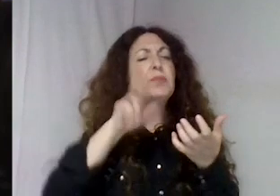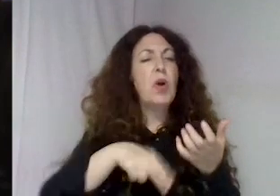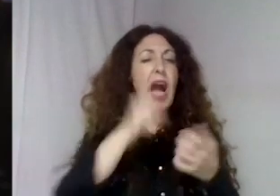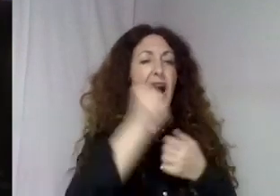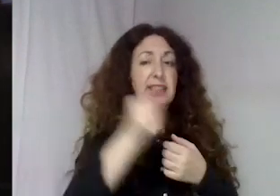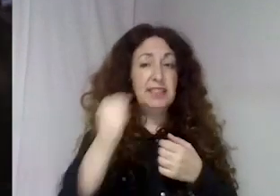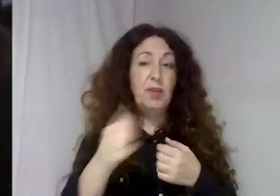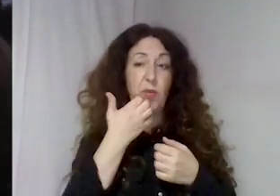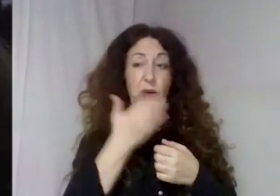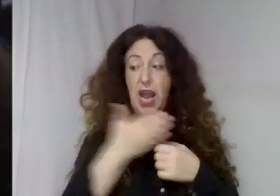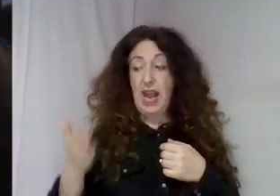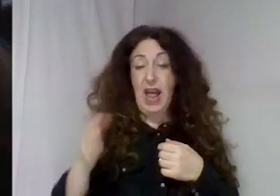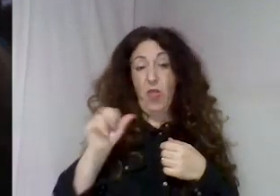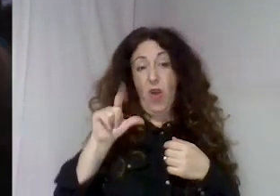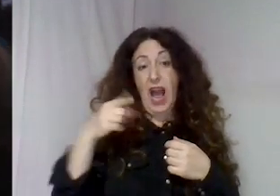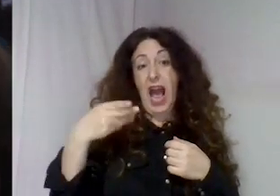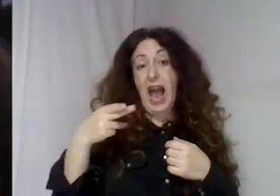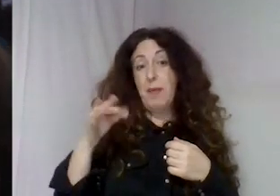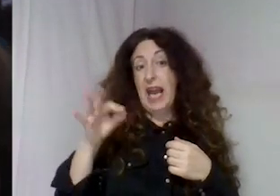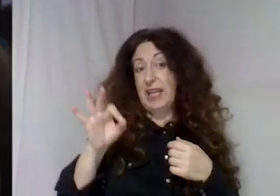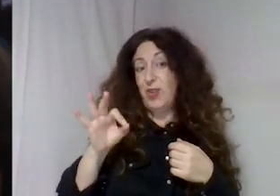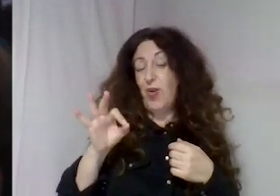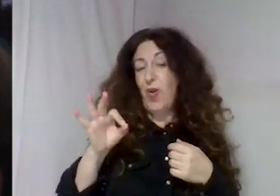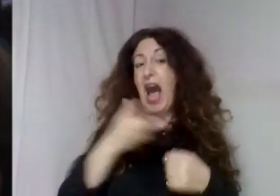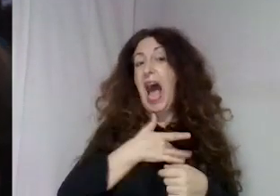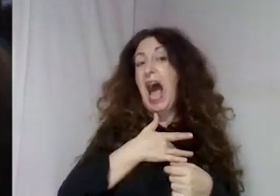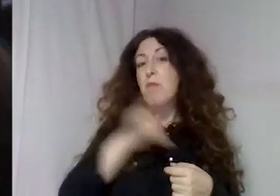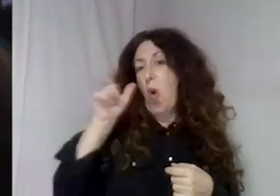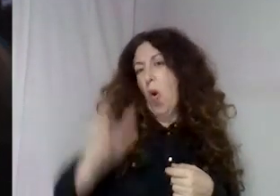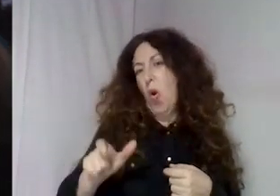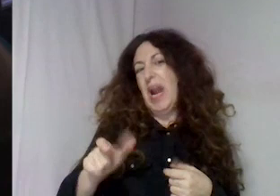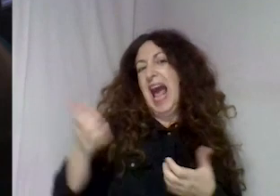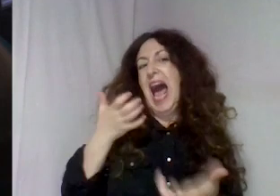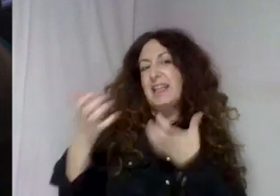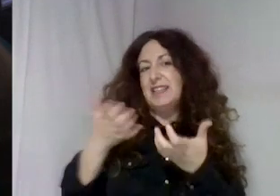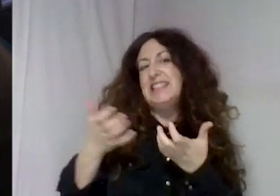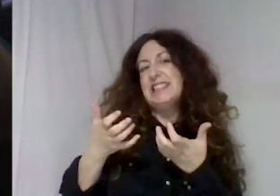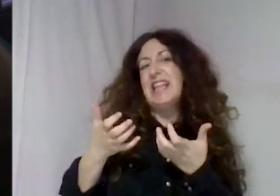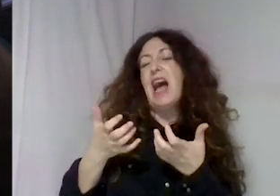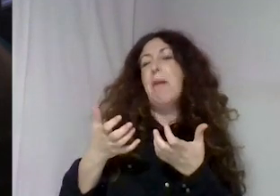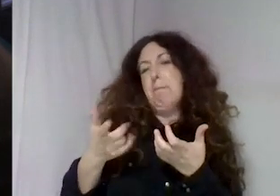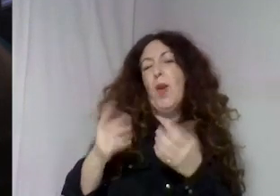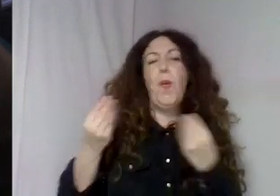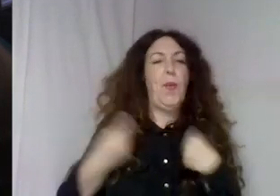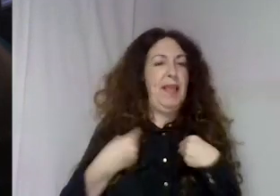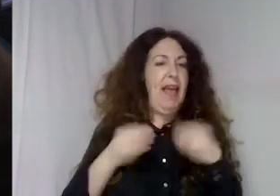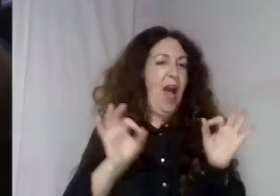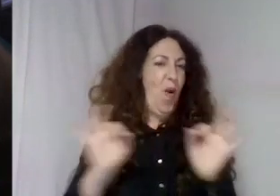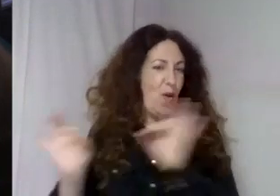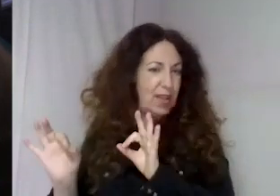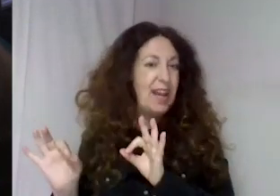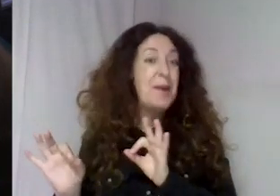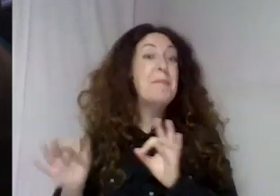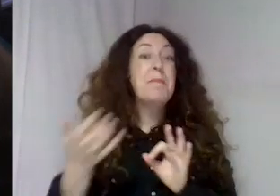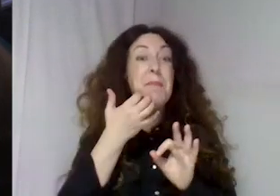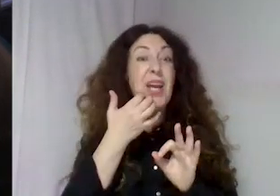luego el caso de Nietzsche, pues también es bastante particular porque evidentemente dice que, bueno, que las mujeres son siempre, digamos, no es que seamos siempre musas, que ya